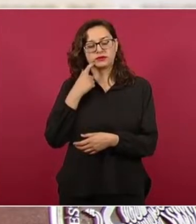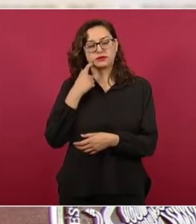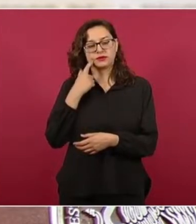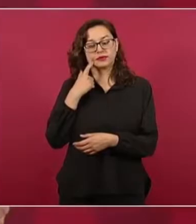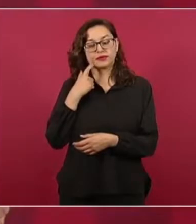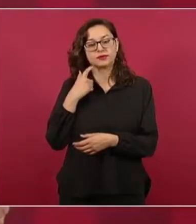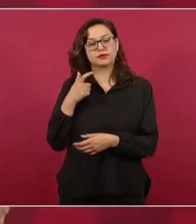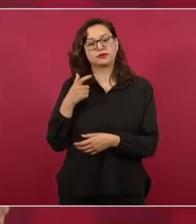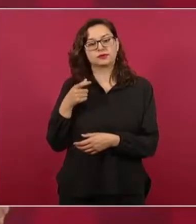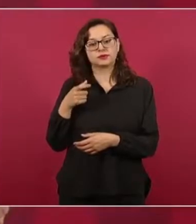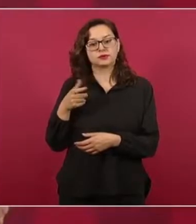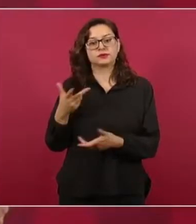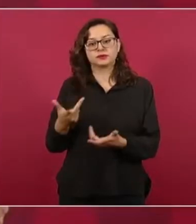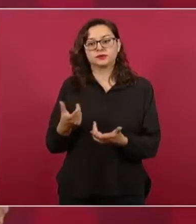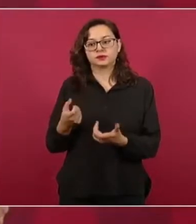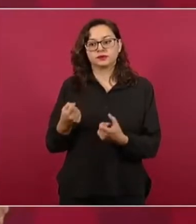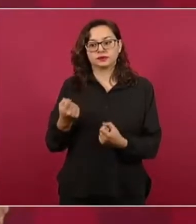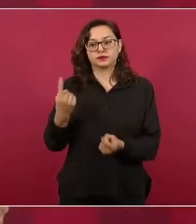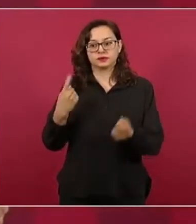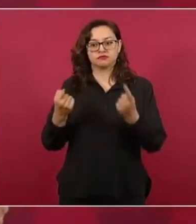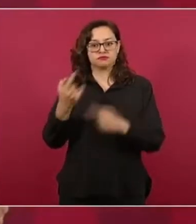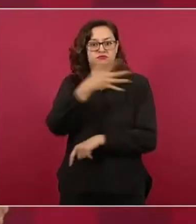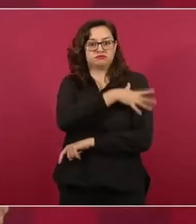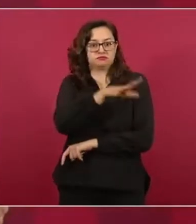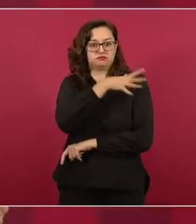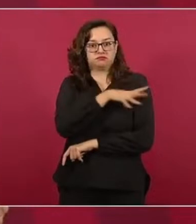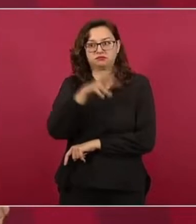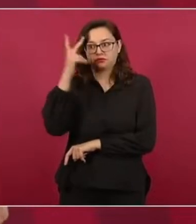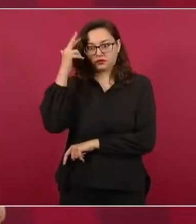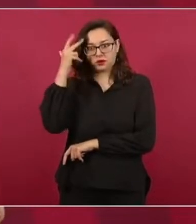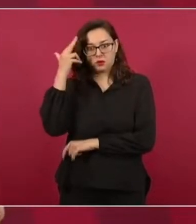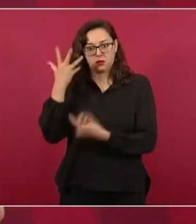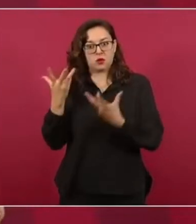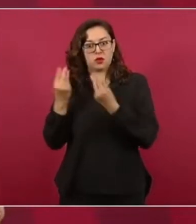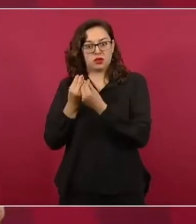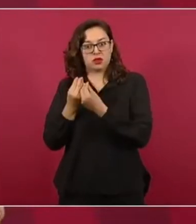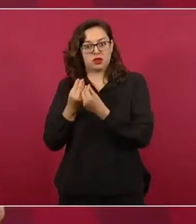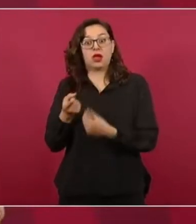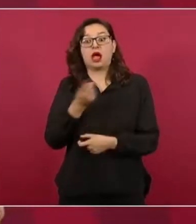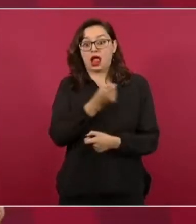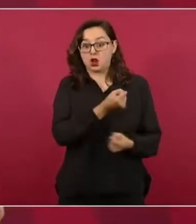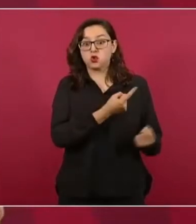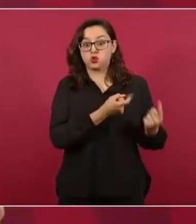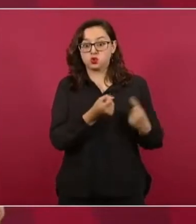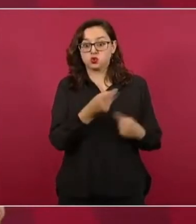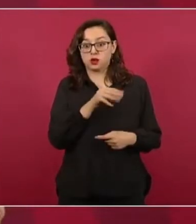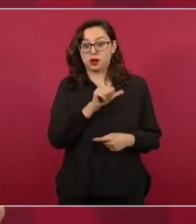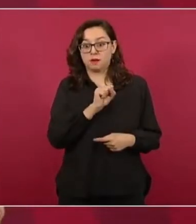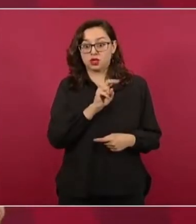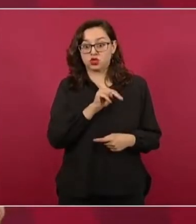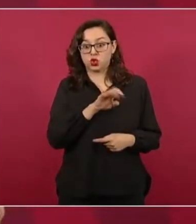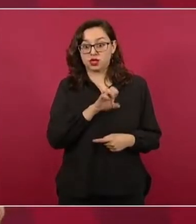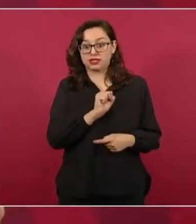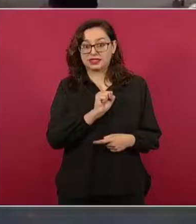generales que se quedaron con Porfirio Díaz, algunos eran masones. No creo lo